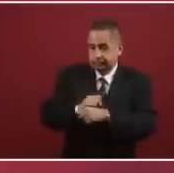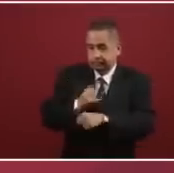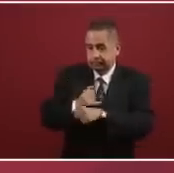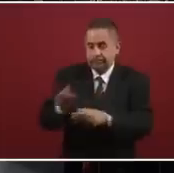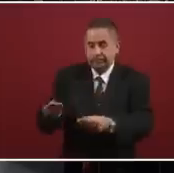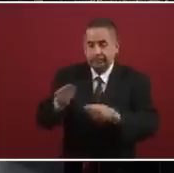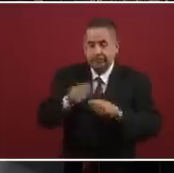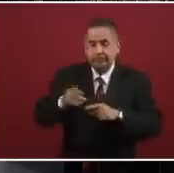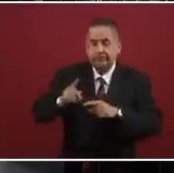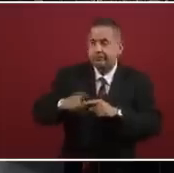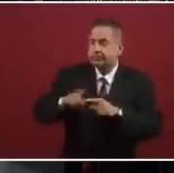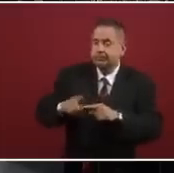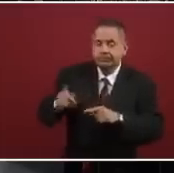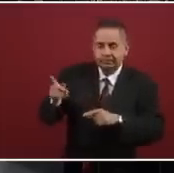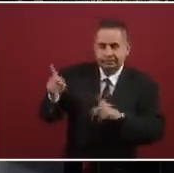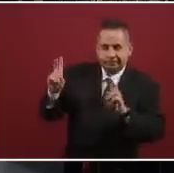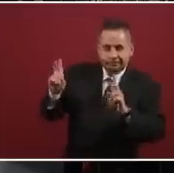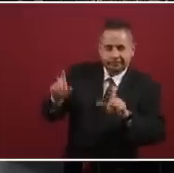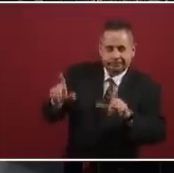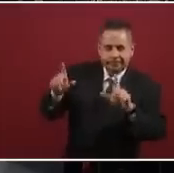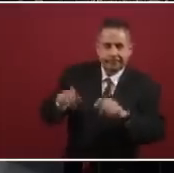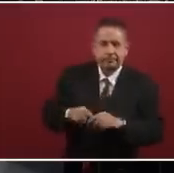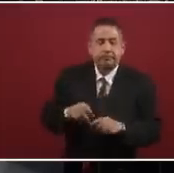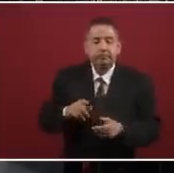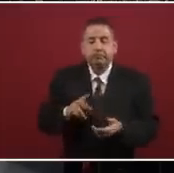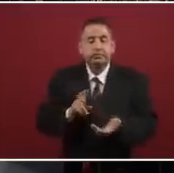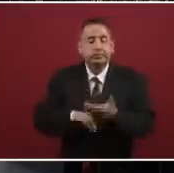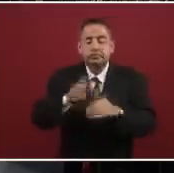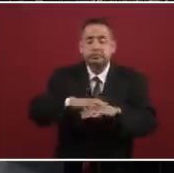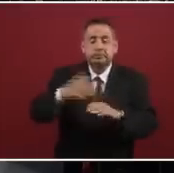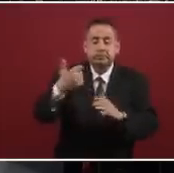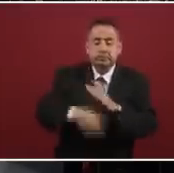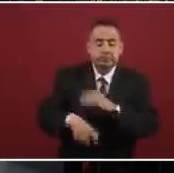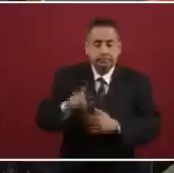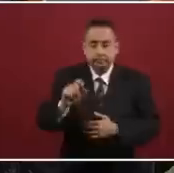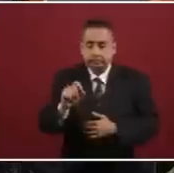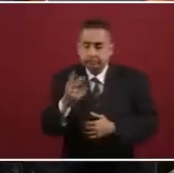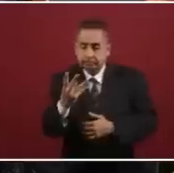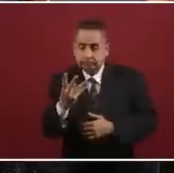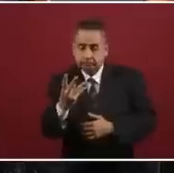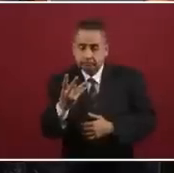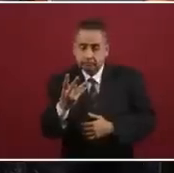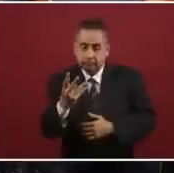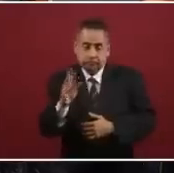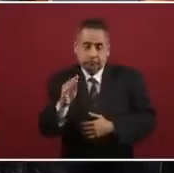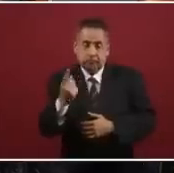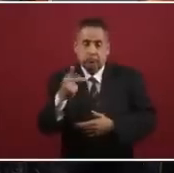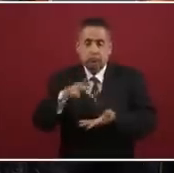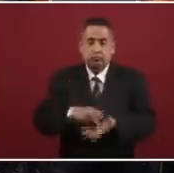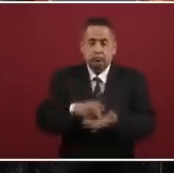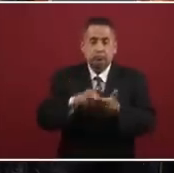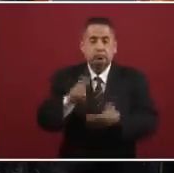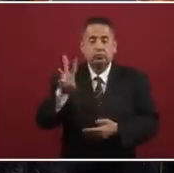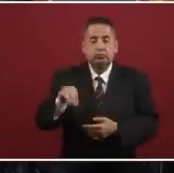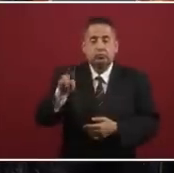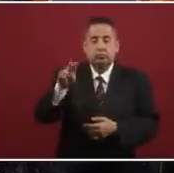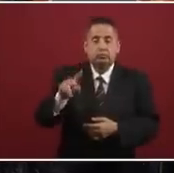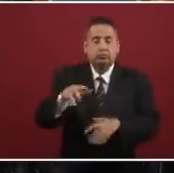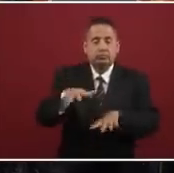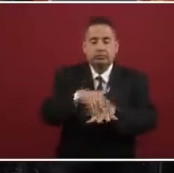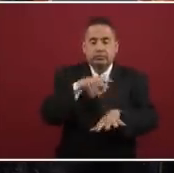pasada de quién es quién en los precios. Tenemos el precio más económico en 24.90 por kilo en Walmart de Tlalpan